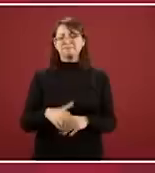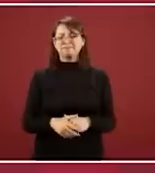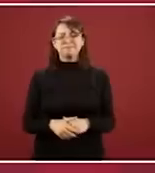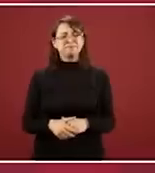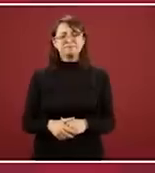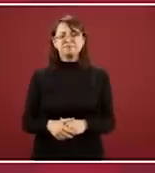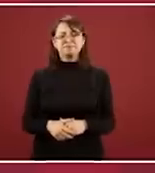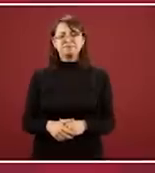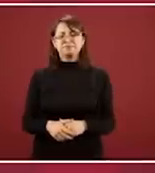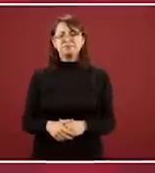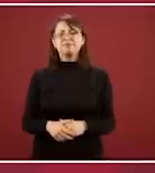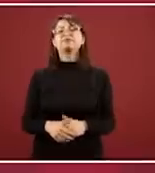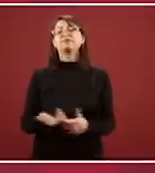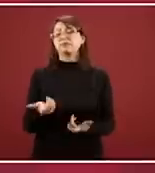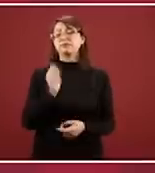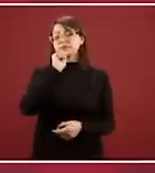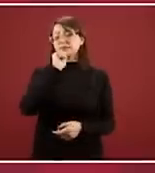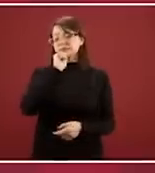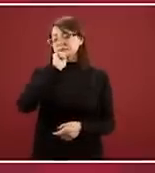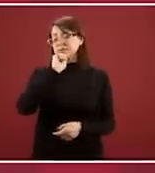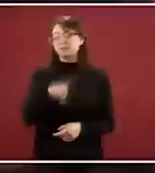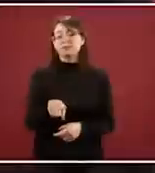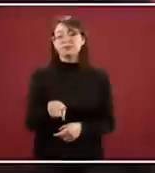y que también